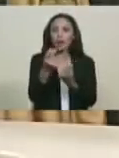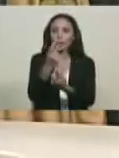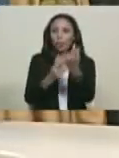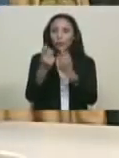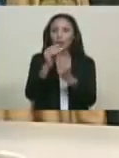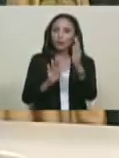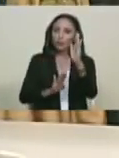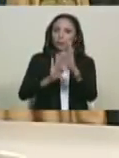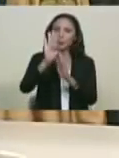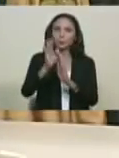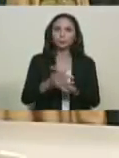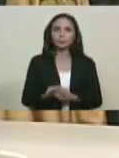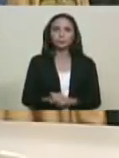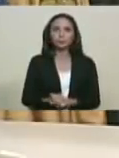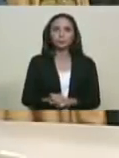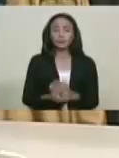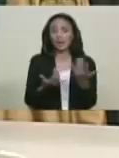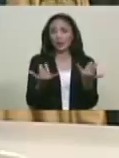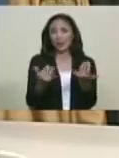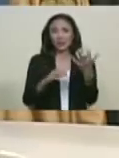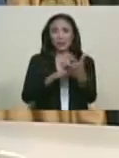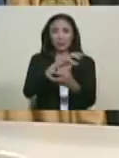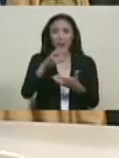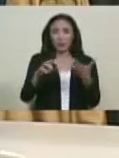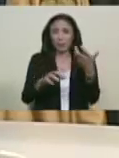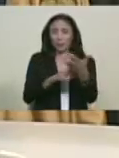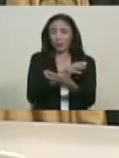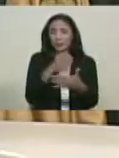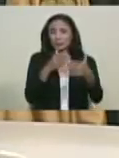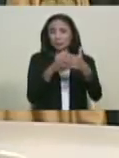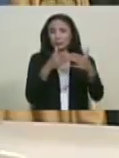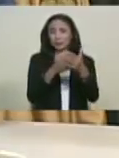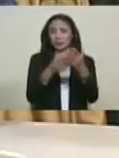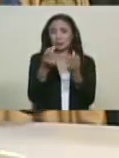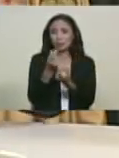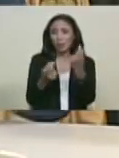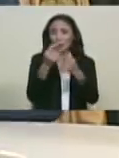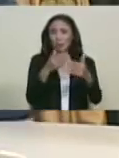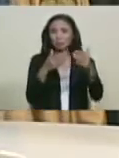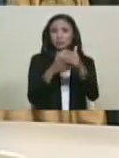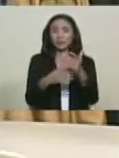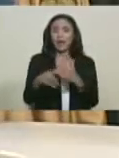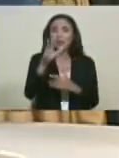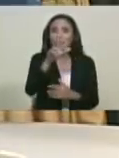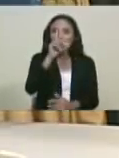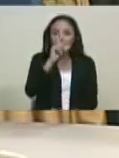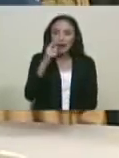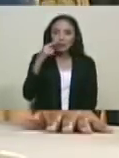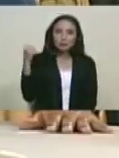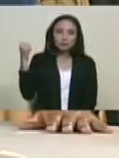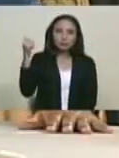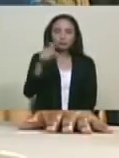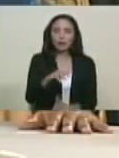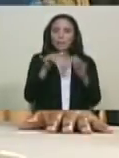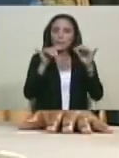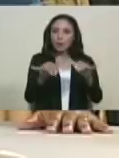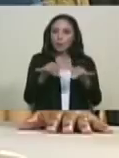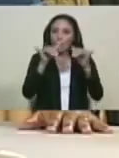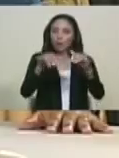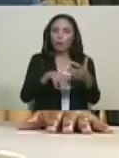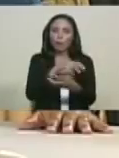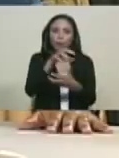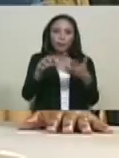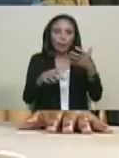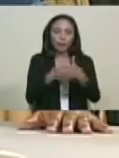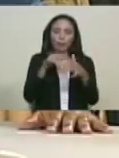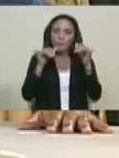contra el pueblo que se nos ha impuesto por la vida de la guerra económica durante tres años estamos cambiando todo el sistema por eso es que pido